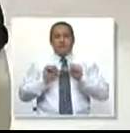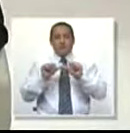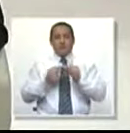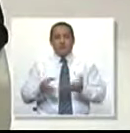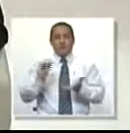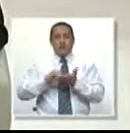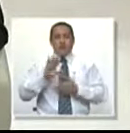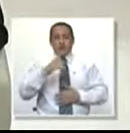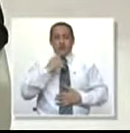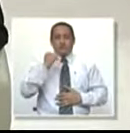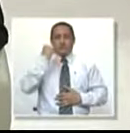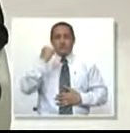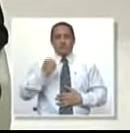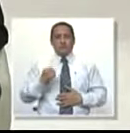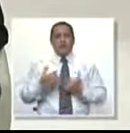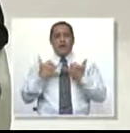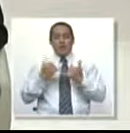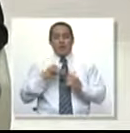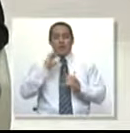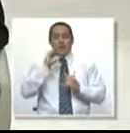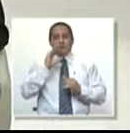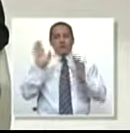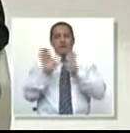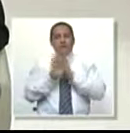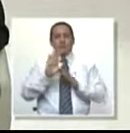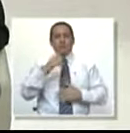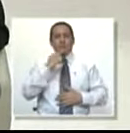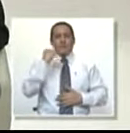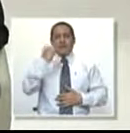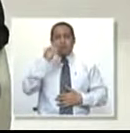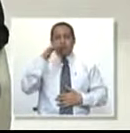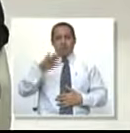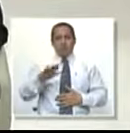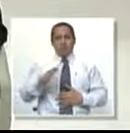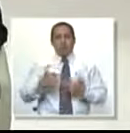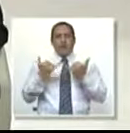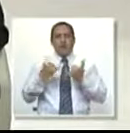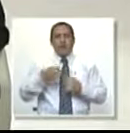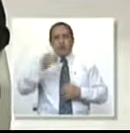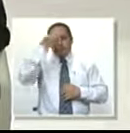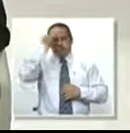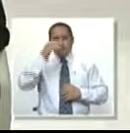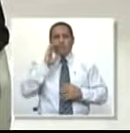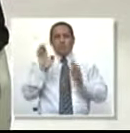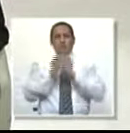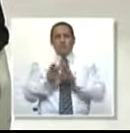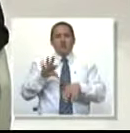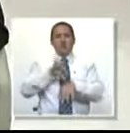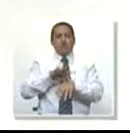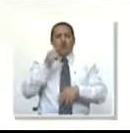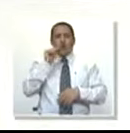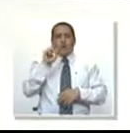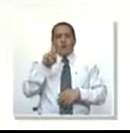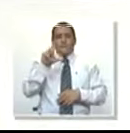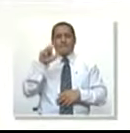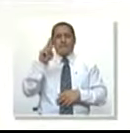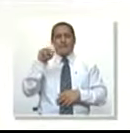continuamos con tus derechos y Hoy estamos hablando precisamente de los derechos de los niños y estamos con un experto en el tema el doctor Jorge